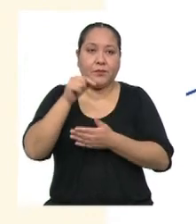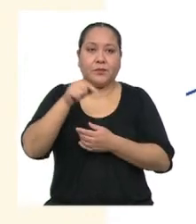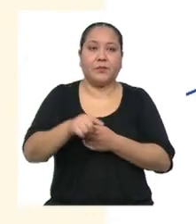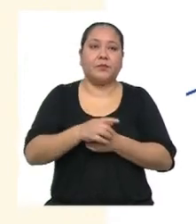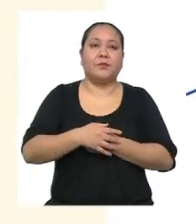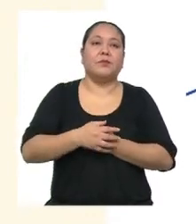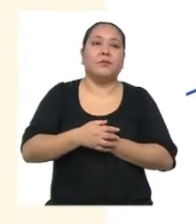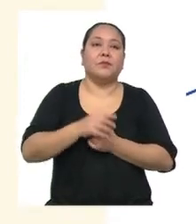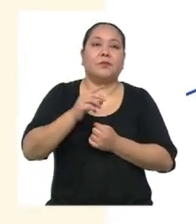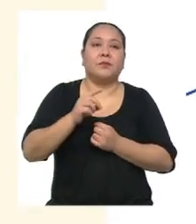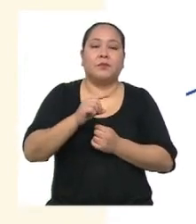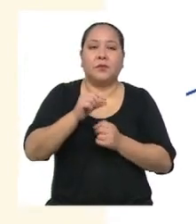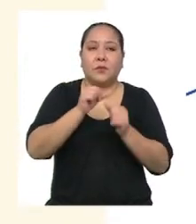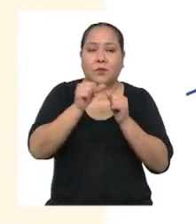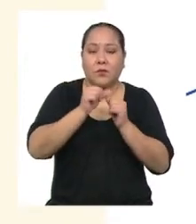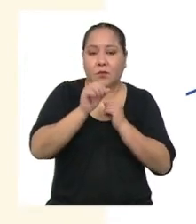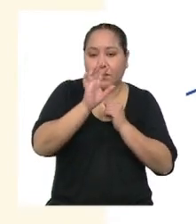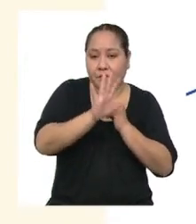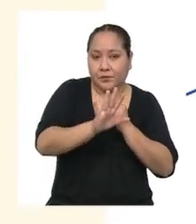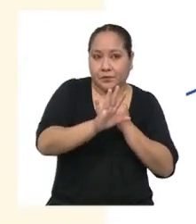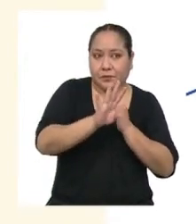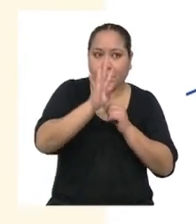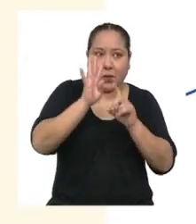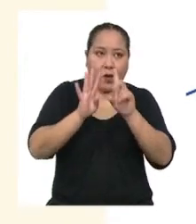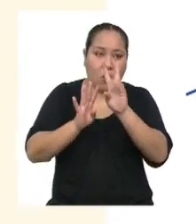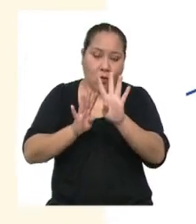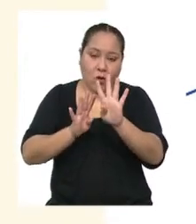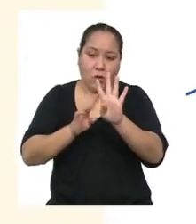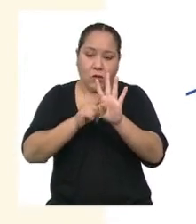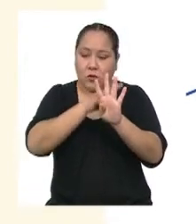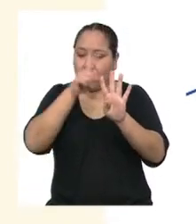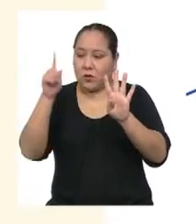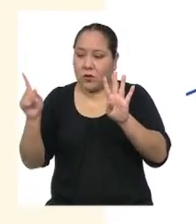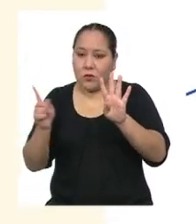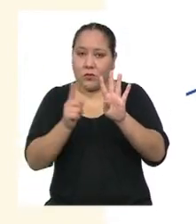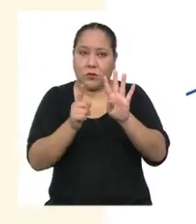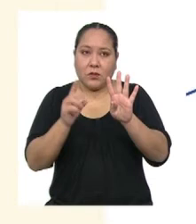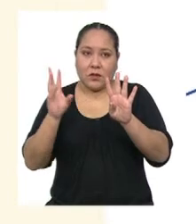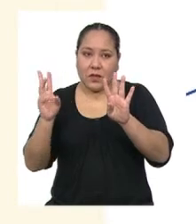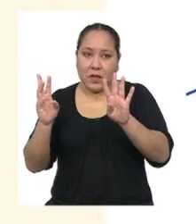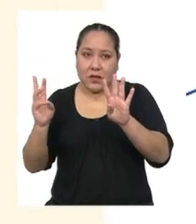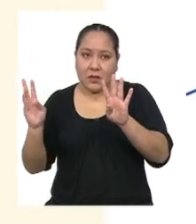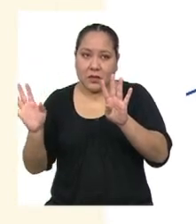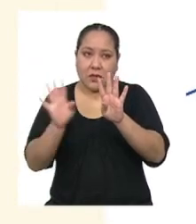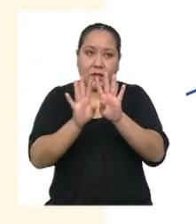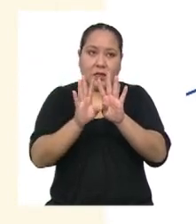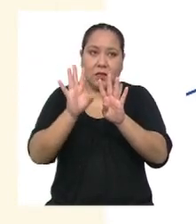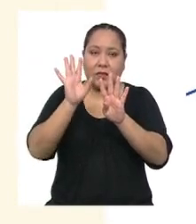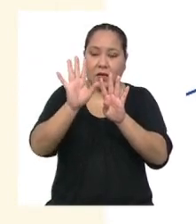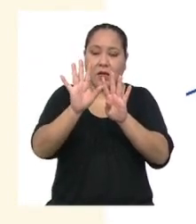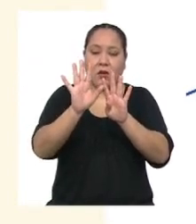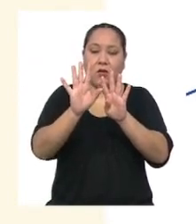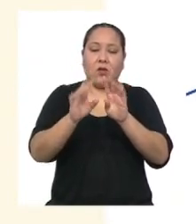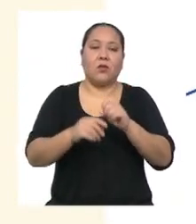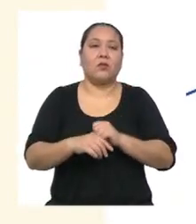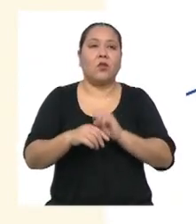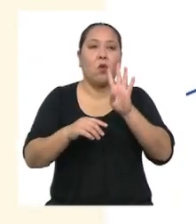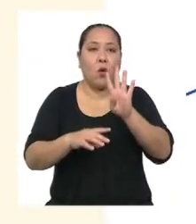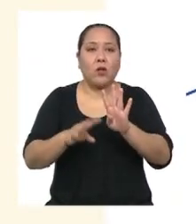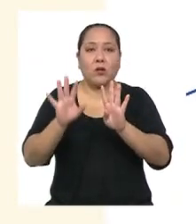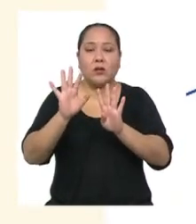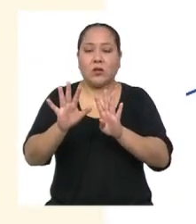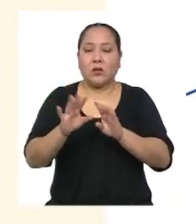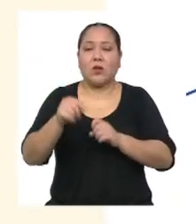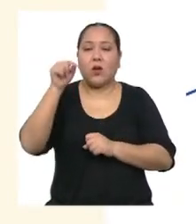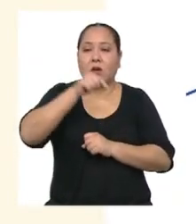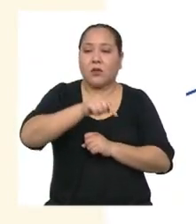en la posición 5, que es 4, y el valor ubicado en la posición 6, que es 5. Sacamos la